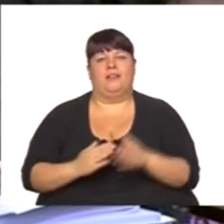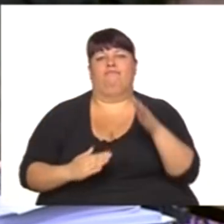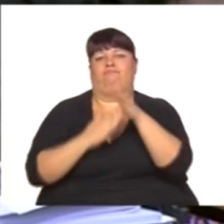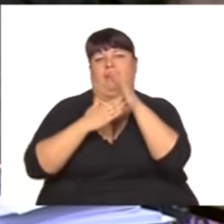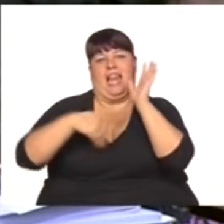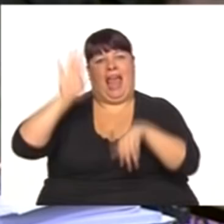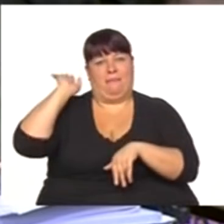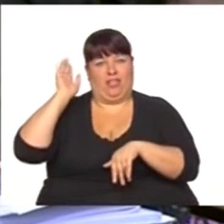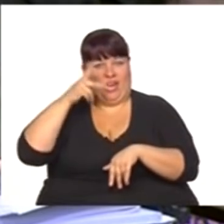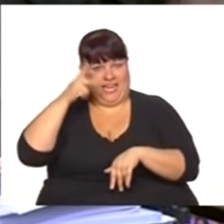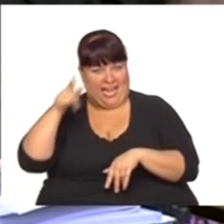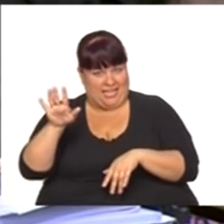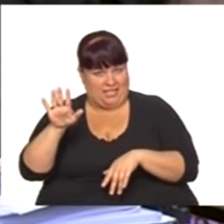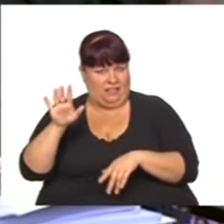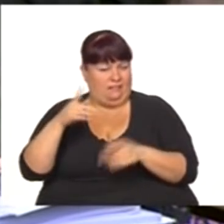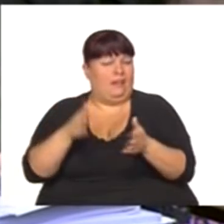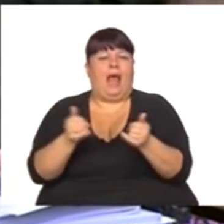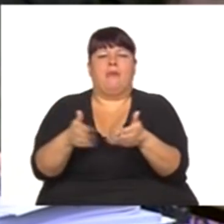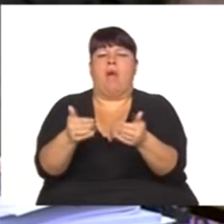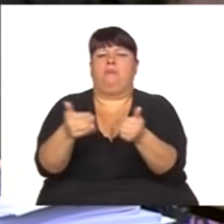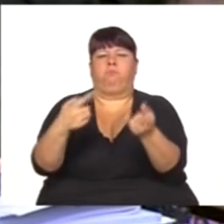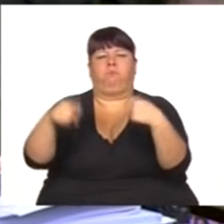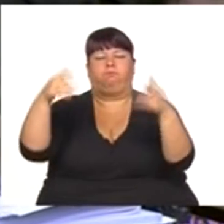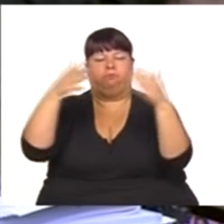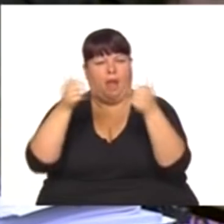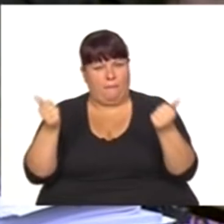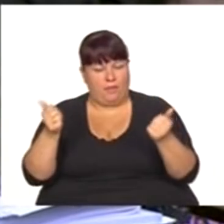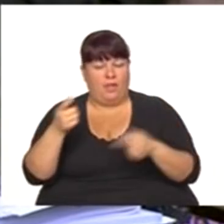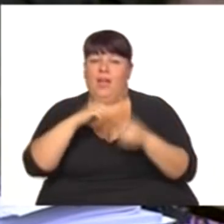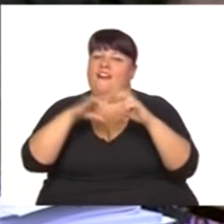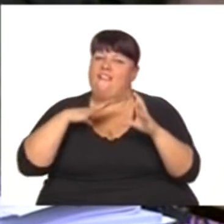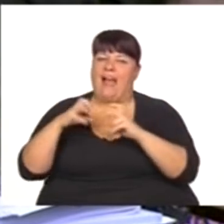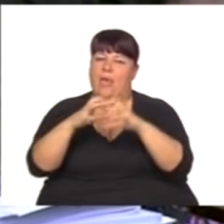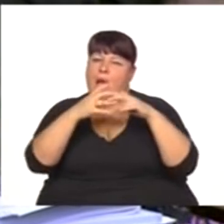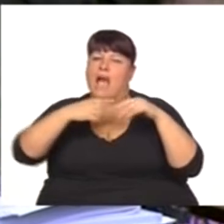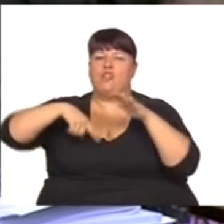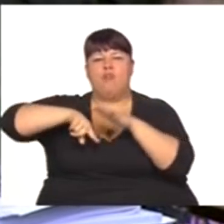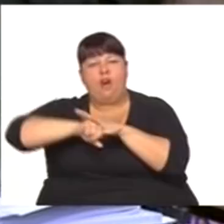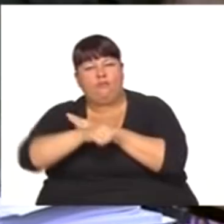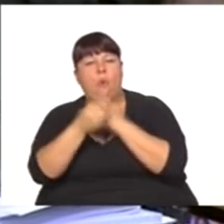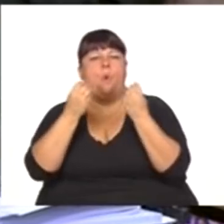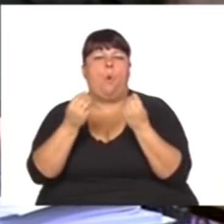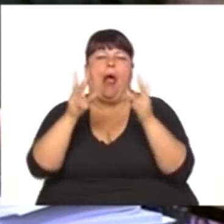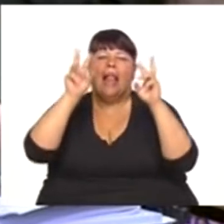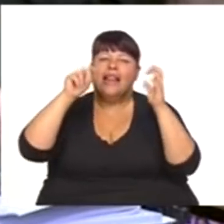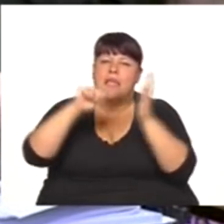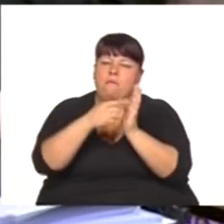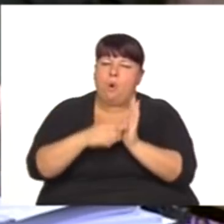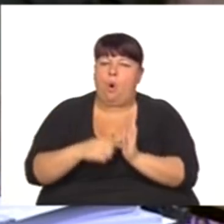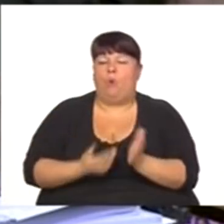comandada por una mayoría kirchnerista. Trámite exprés permanente, en lugar de debatir en profundidad cuáles son las